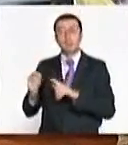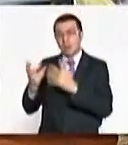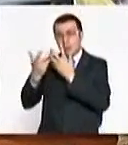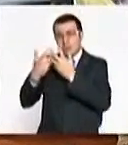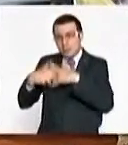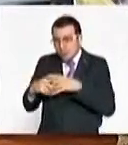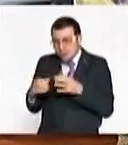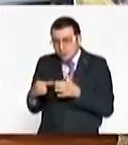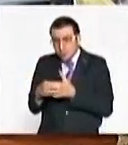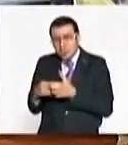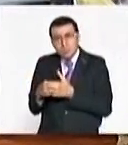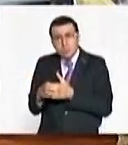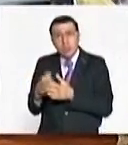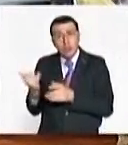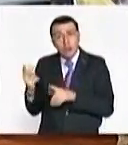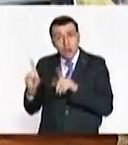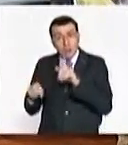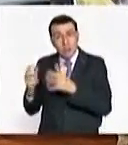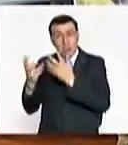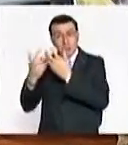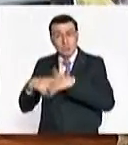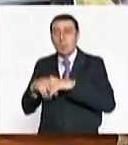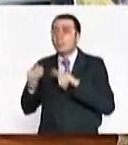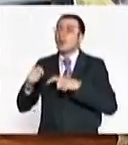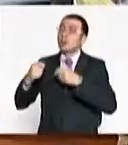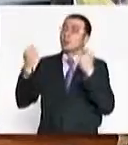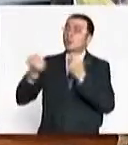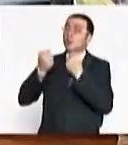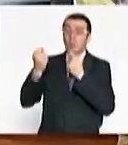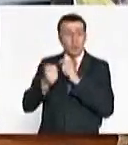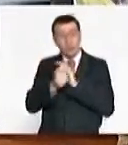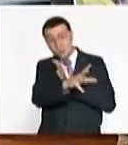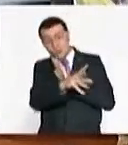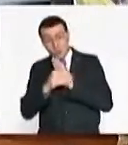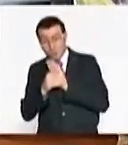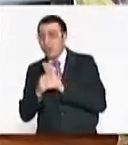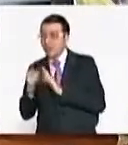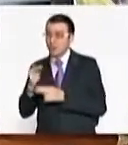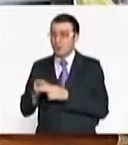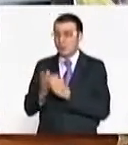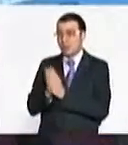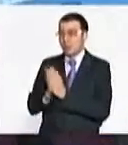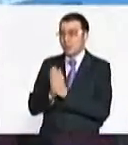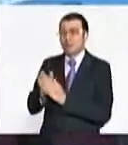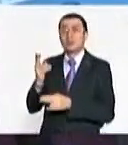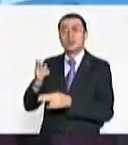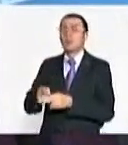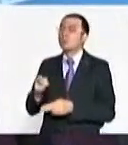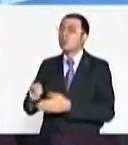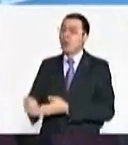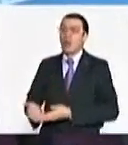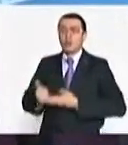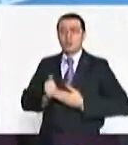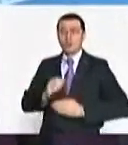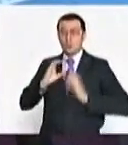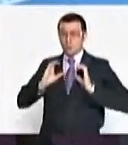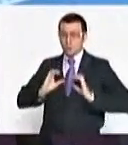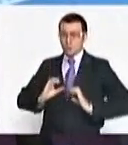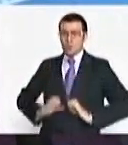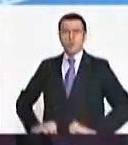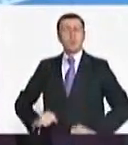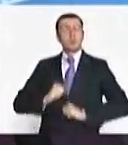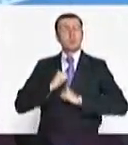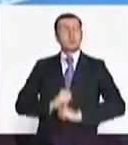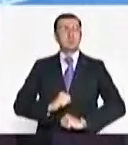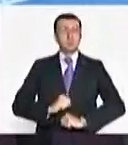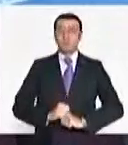garaje, por decirlo así, puede sacar productos, inclusive copia de otros, y ponerle estos suplementos científicos, un suplemento nutricional, no